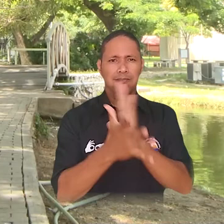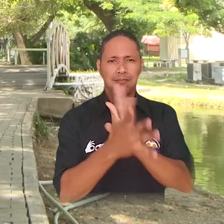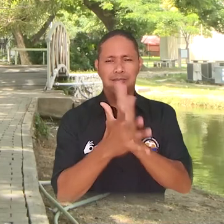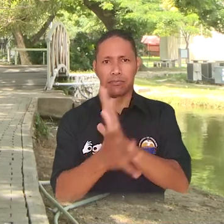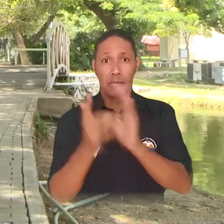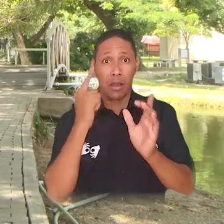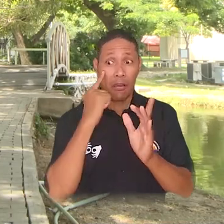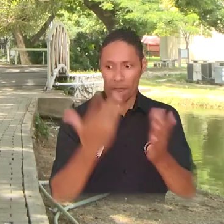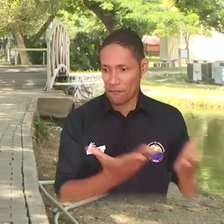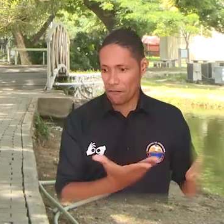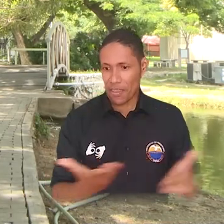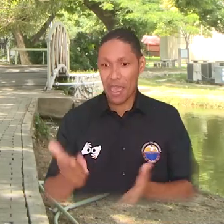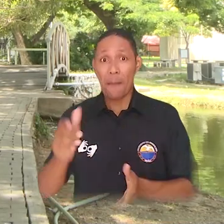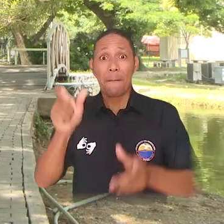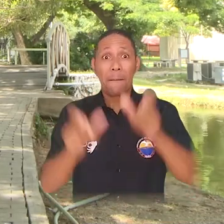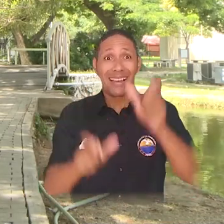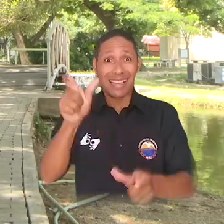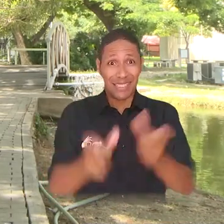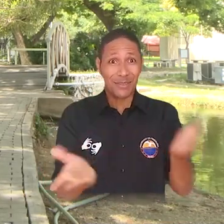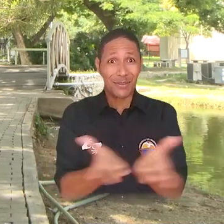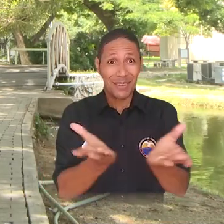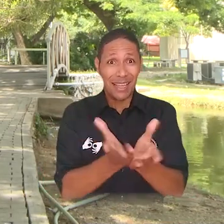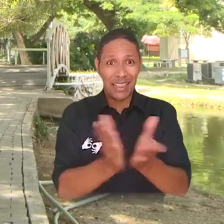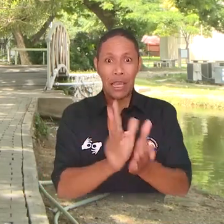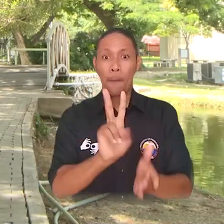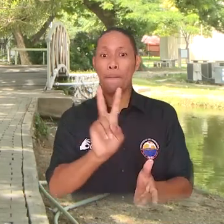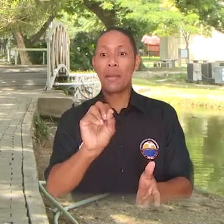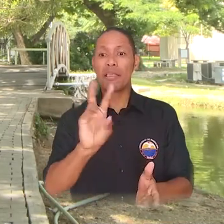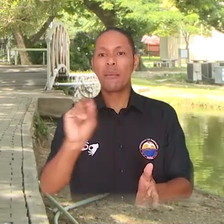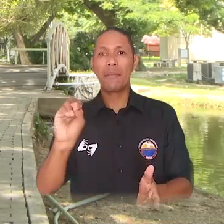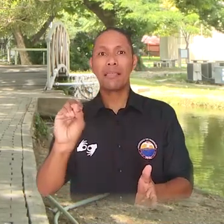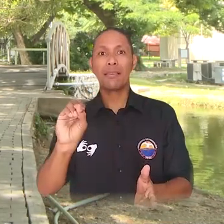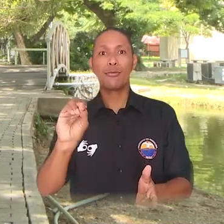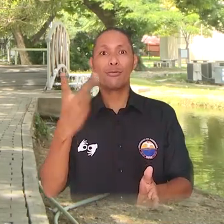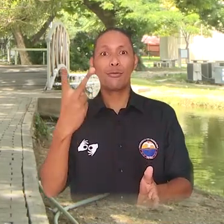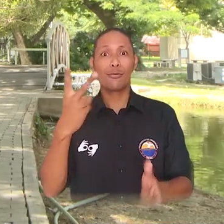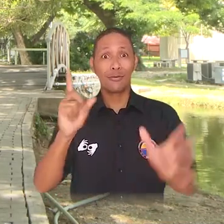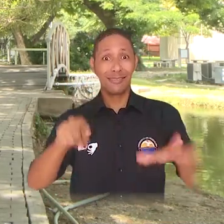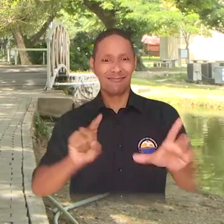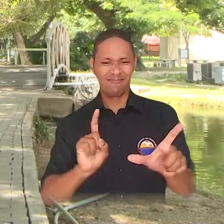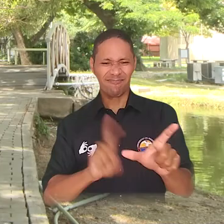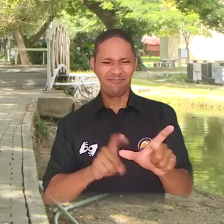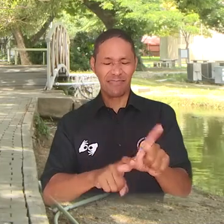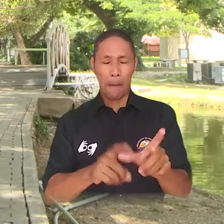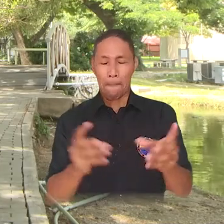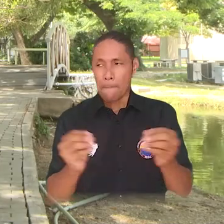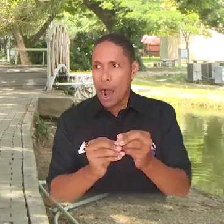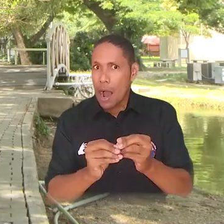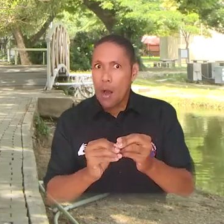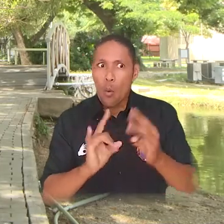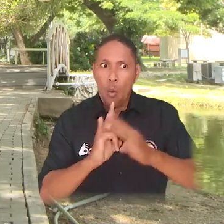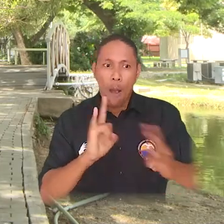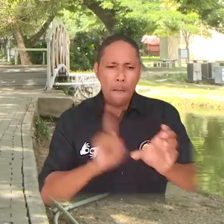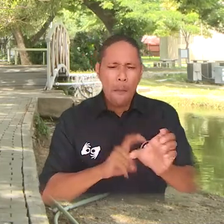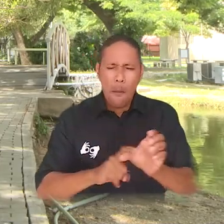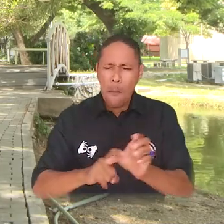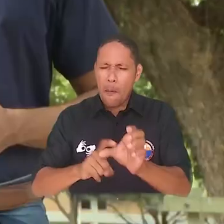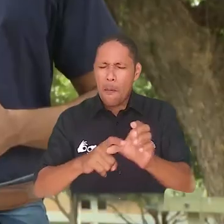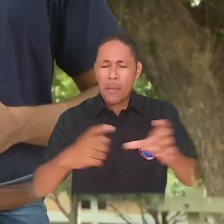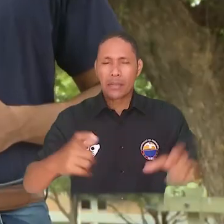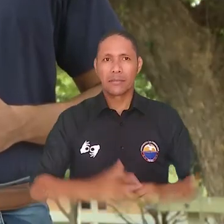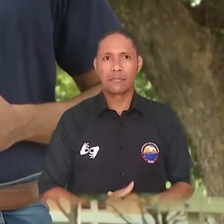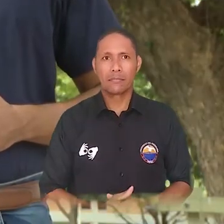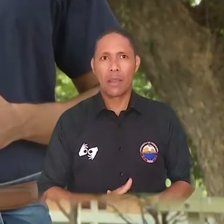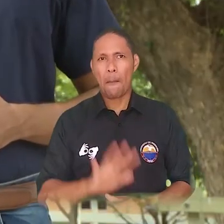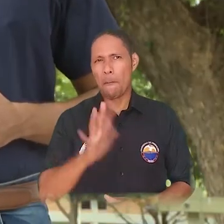muy significativa bienvenida de estudiantes periodo 2022, en la que la comunidad universitaria estuvo más conectada que nunca.